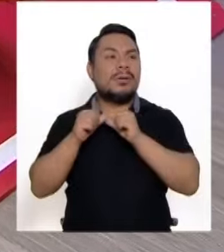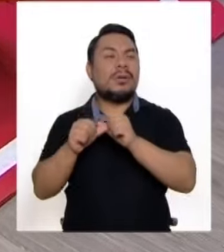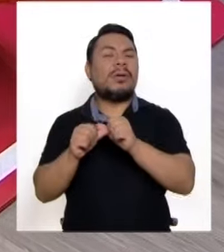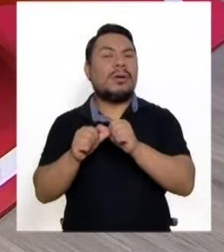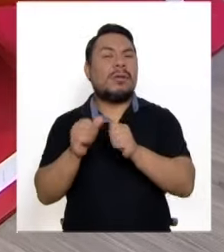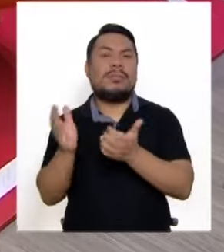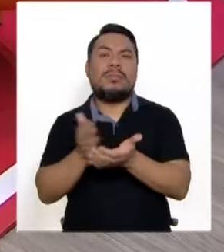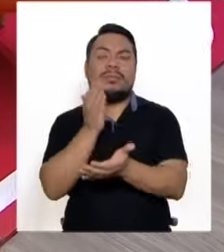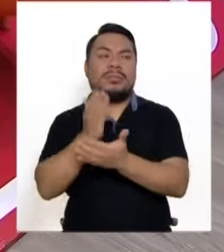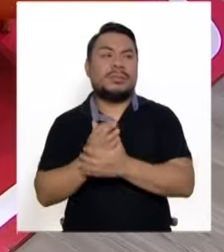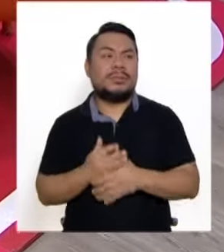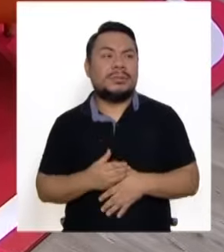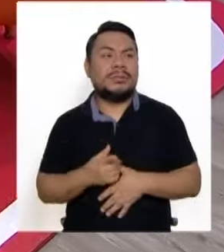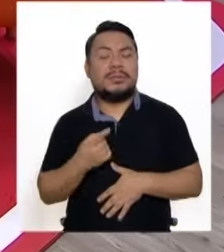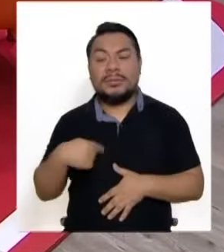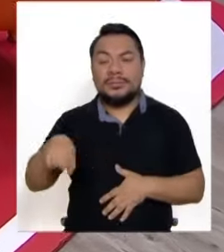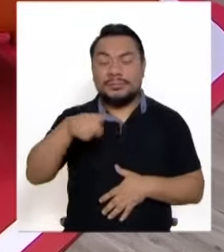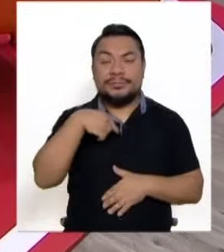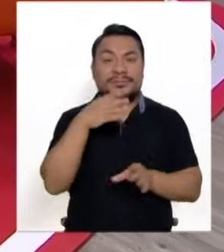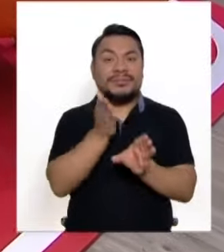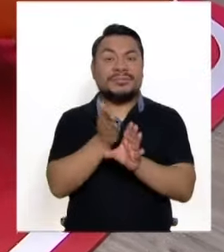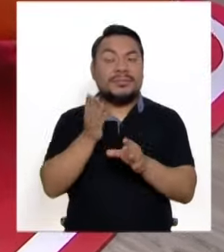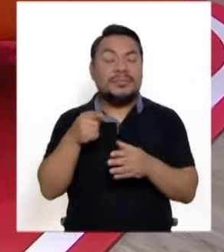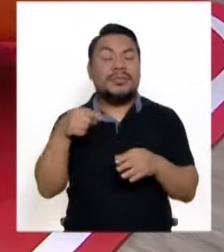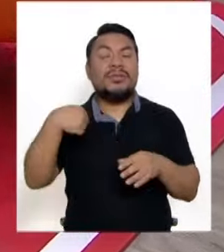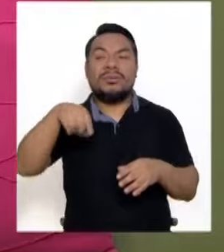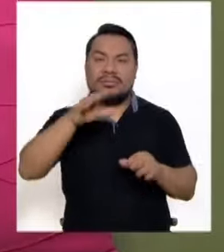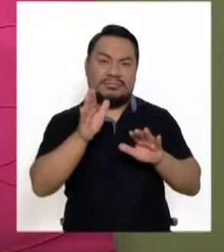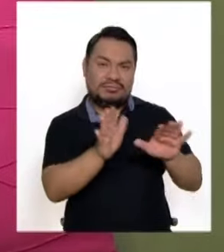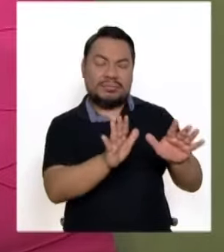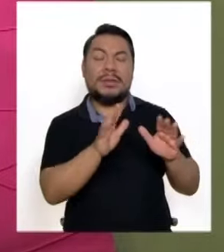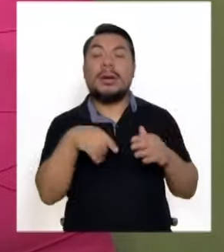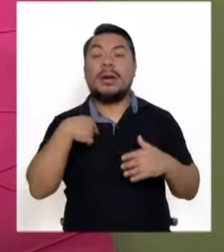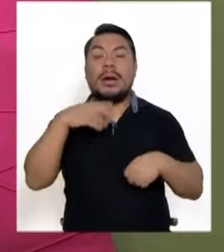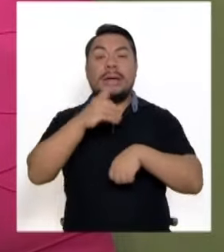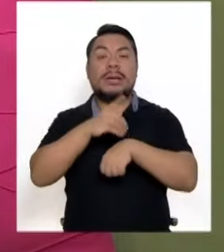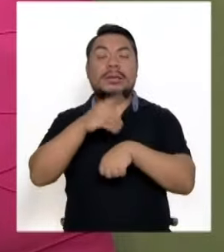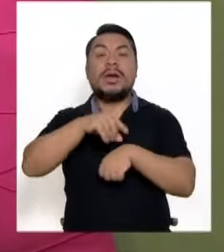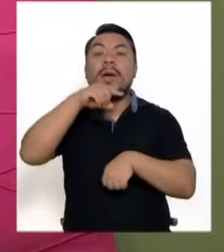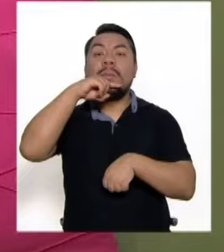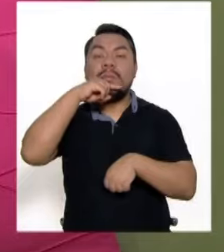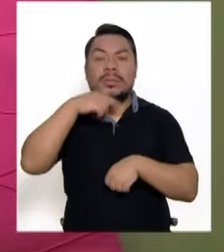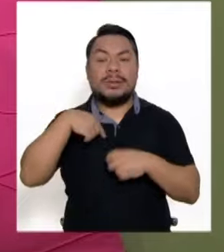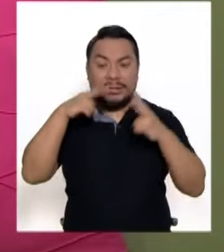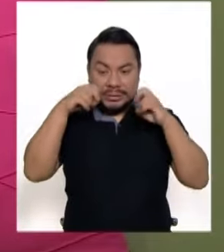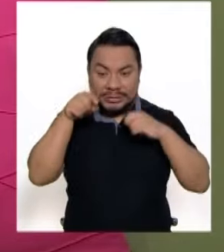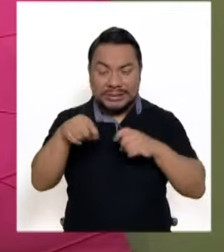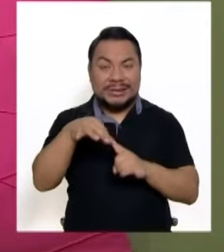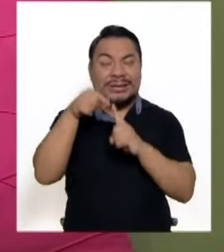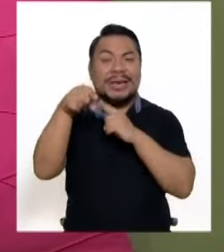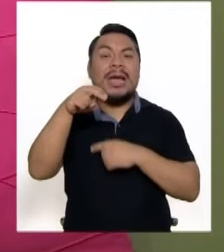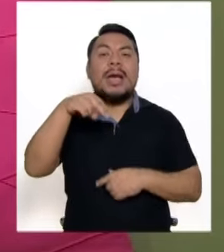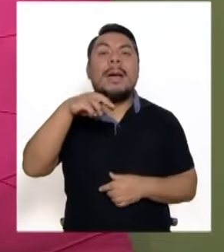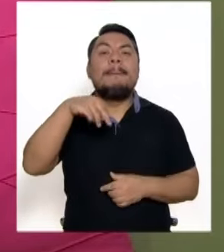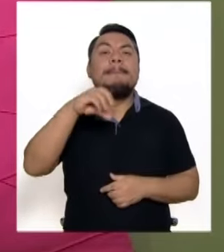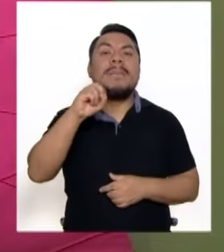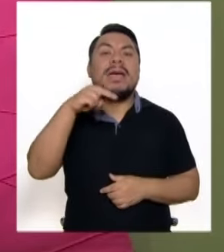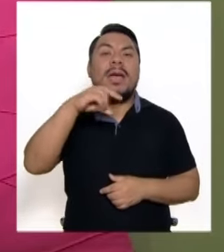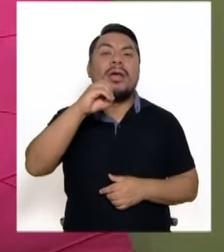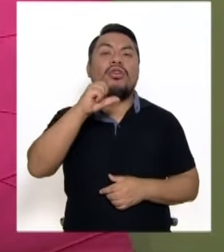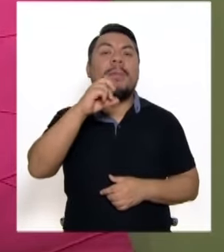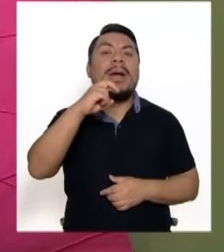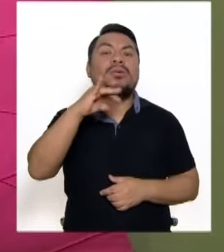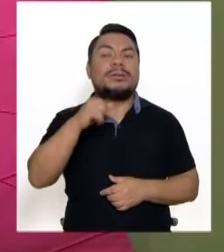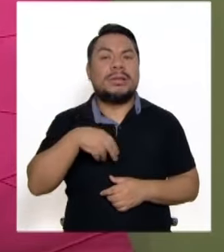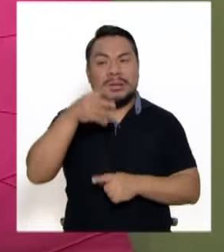problema. Entonces nosotros los ginecólogos que manejamos el tema de la menopausia tenemos que evaluar de manera individualizada